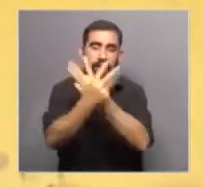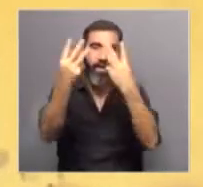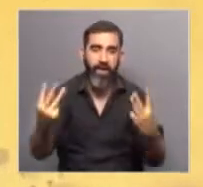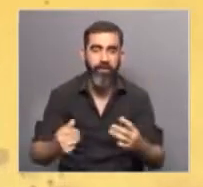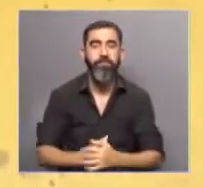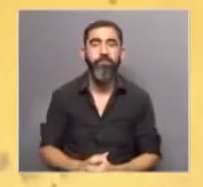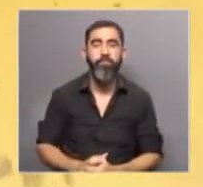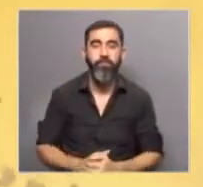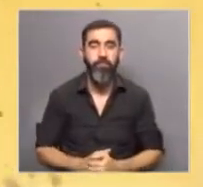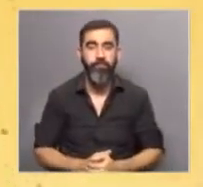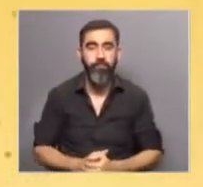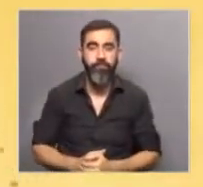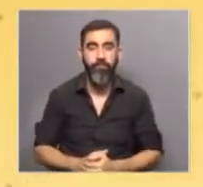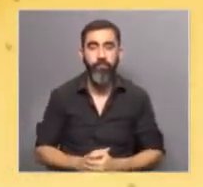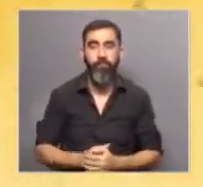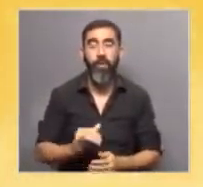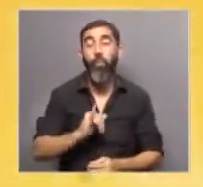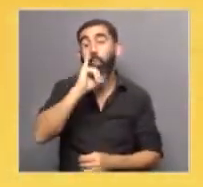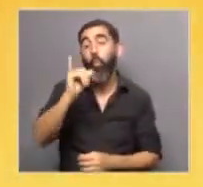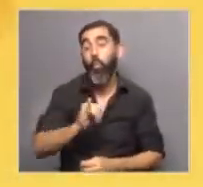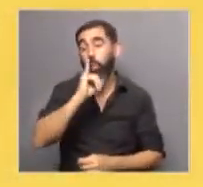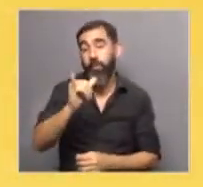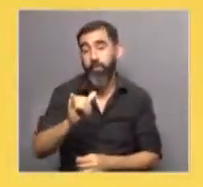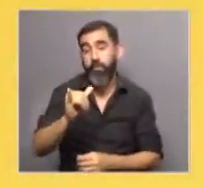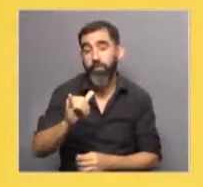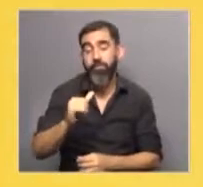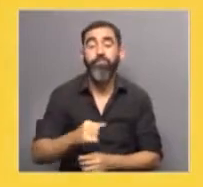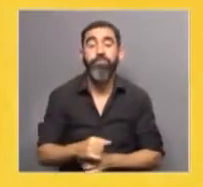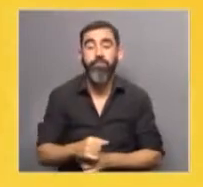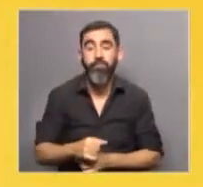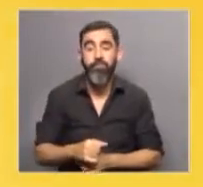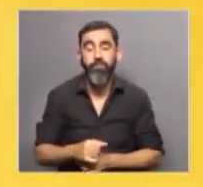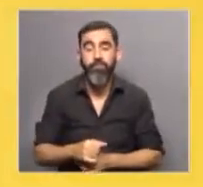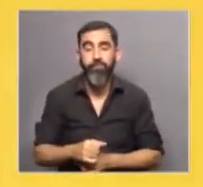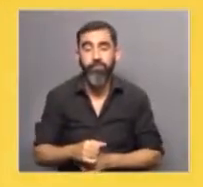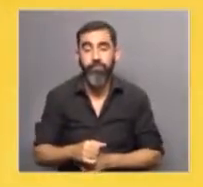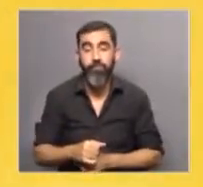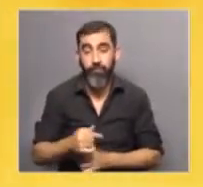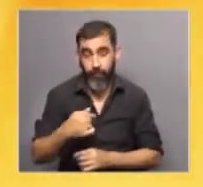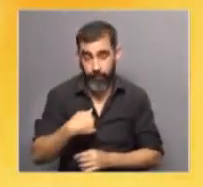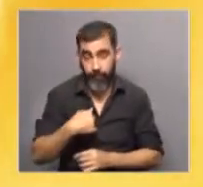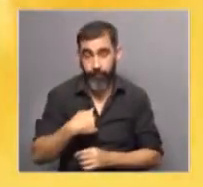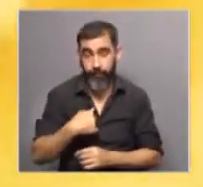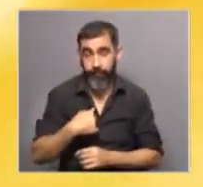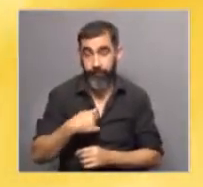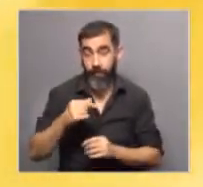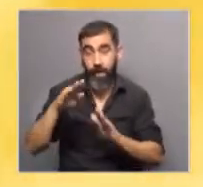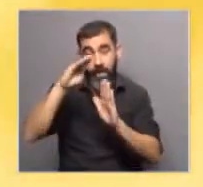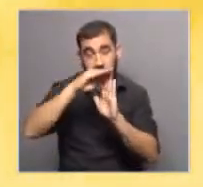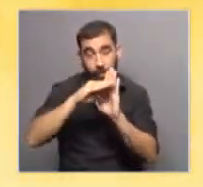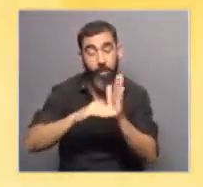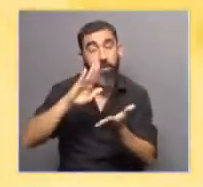mayor cantidad de público. Quería contar que cuando yo di a conocer en el programa